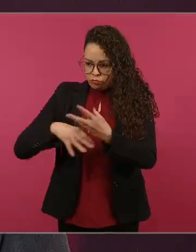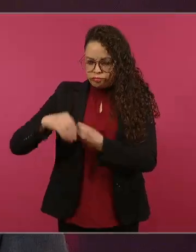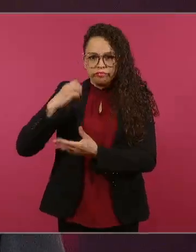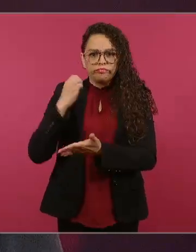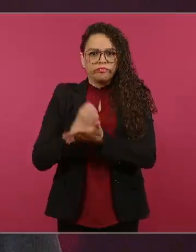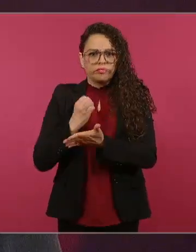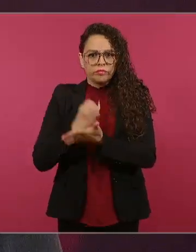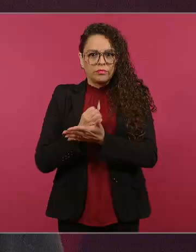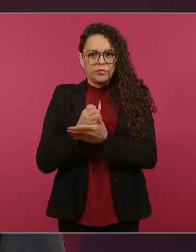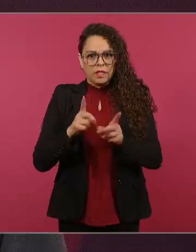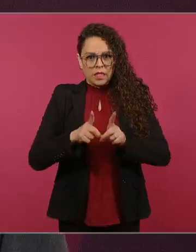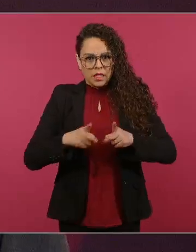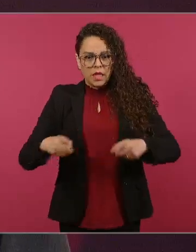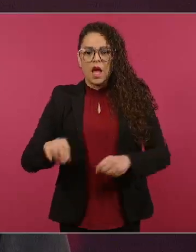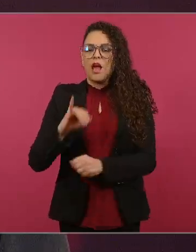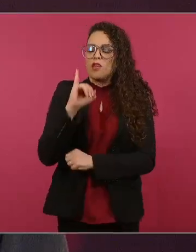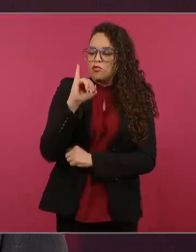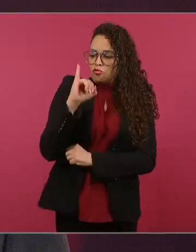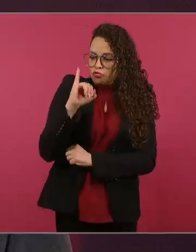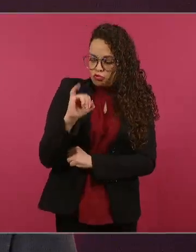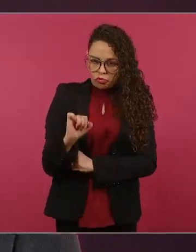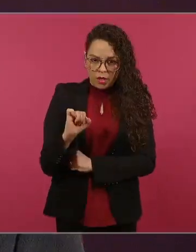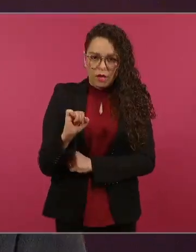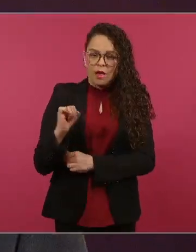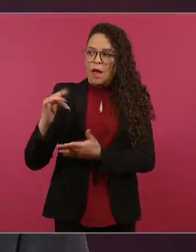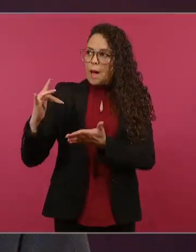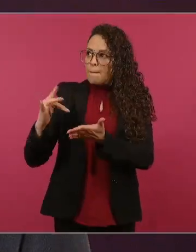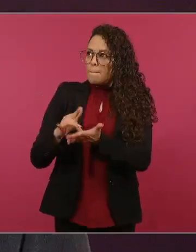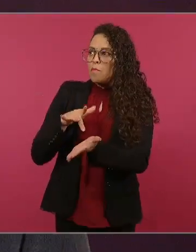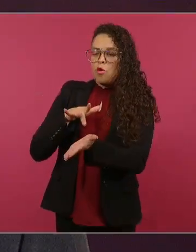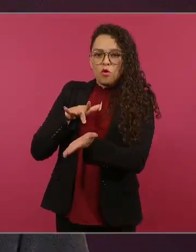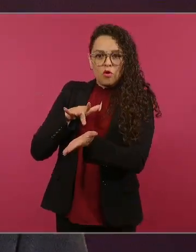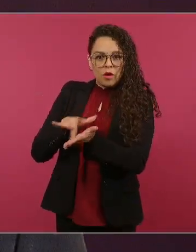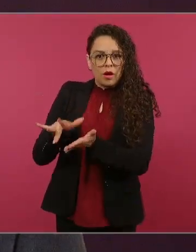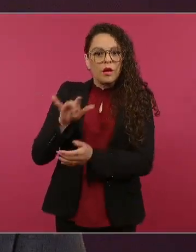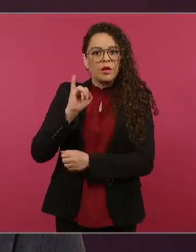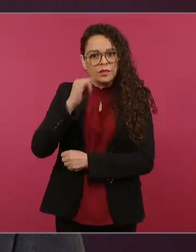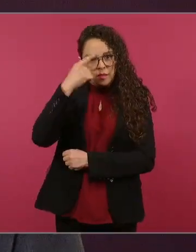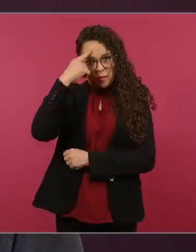Ayudarnos mutuamente para fortalecer